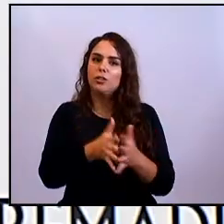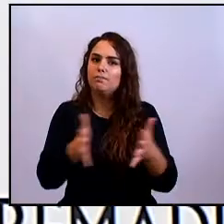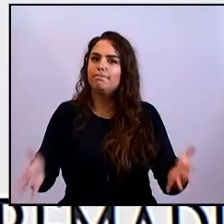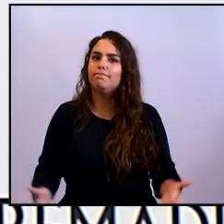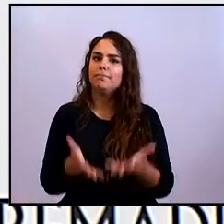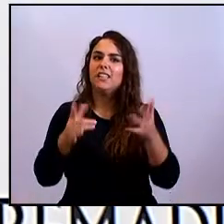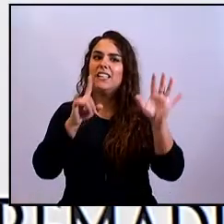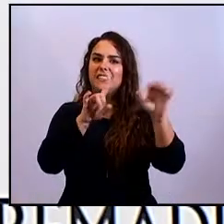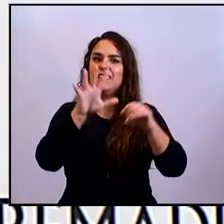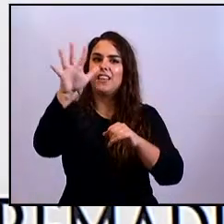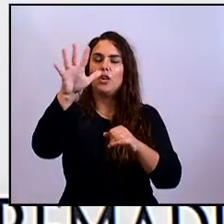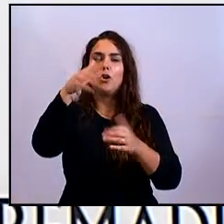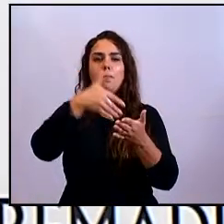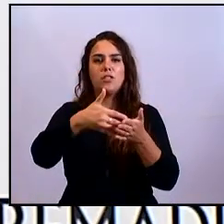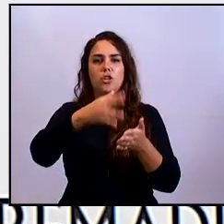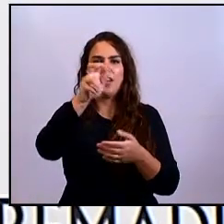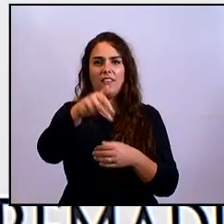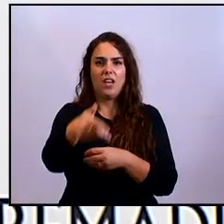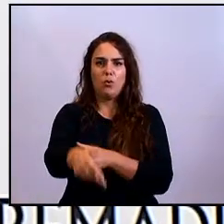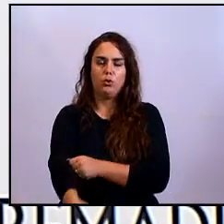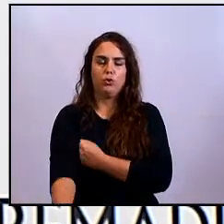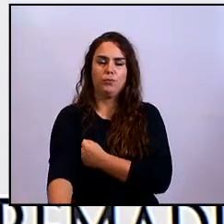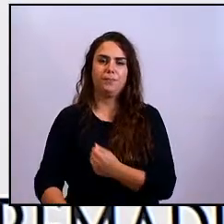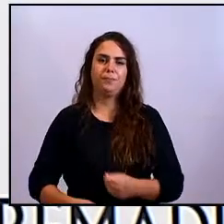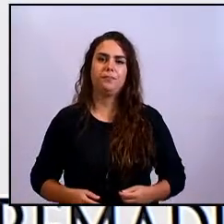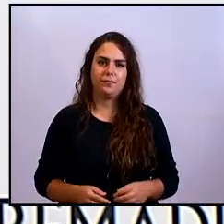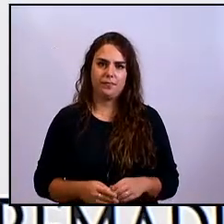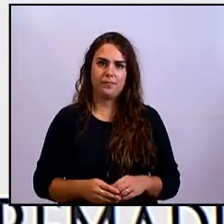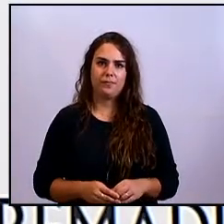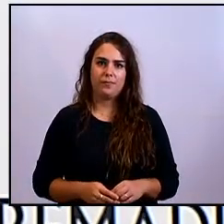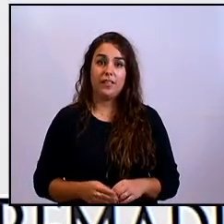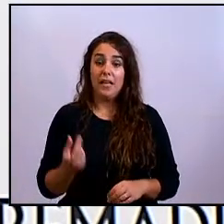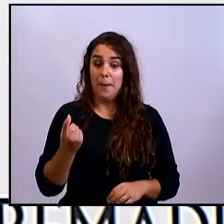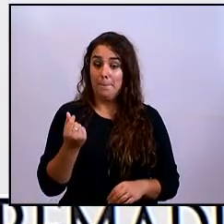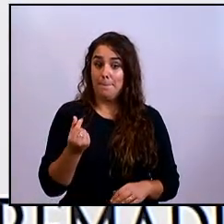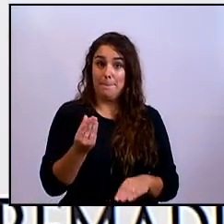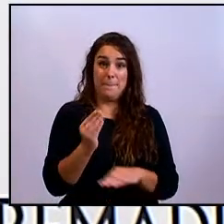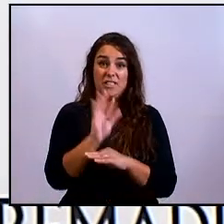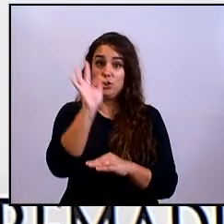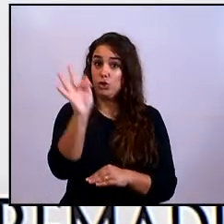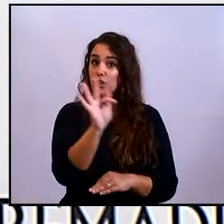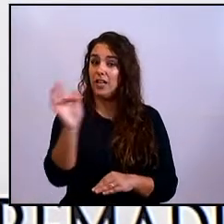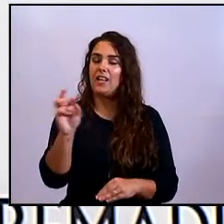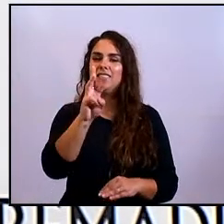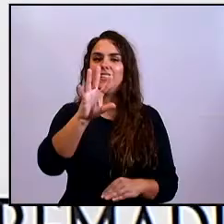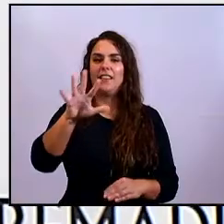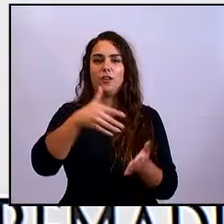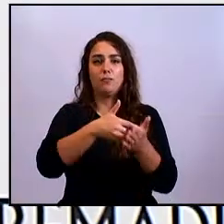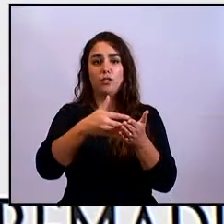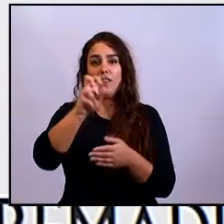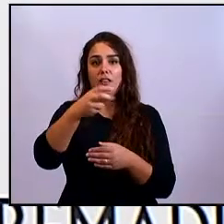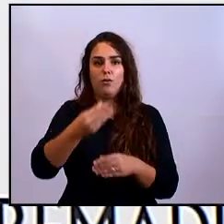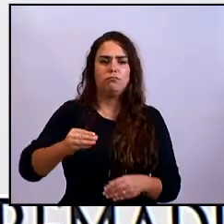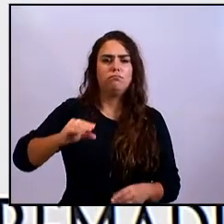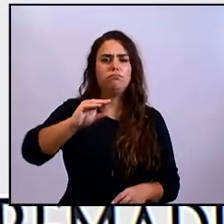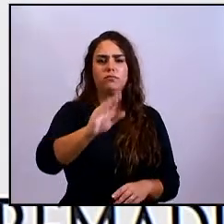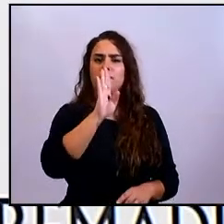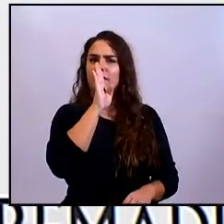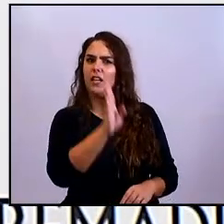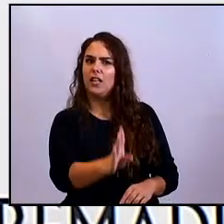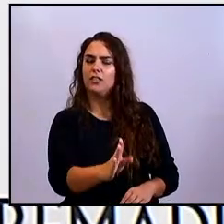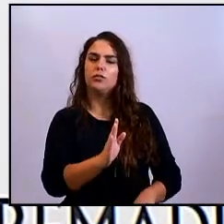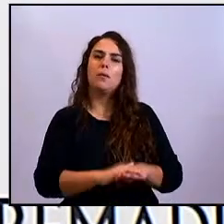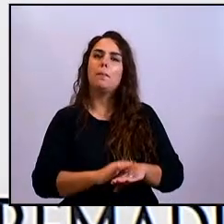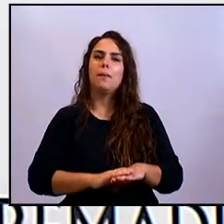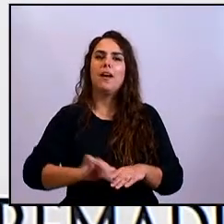con 65 millones de euros. De esta inversión total, 35 millones de euros van a ir destinados al abastecimiento de